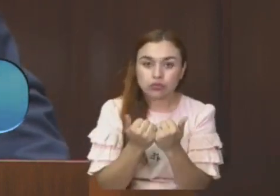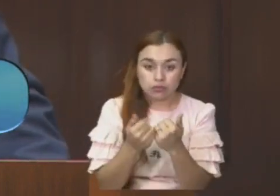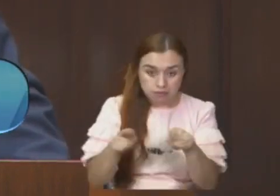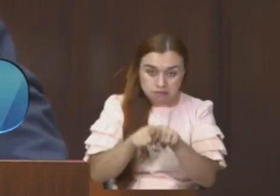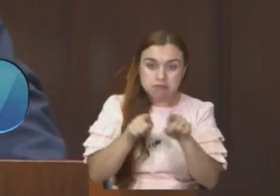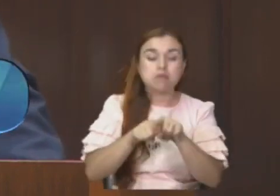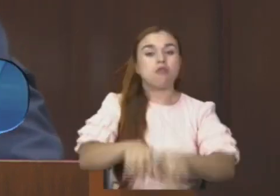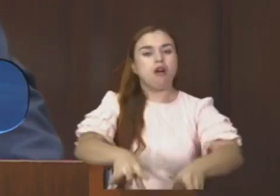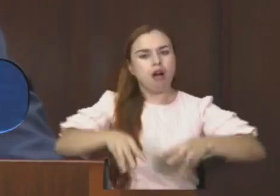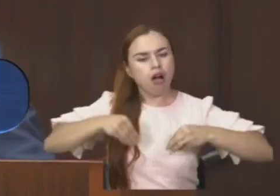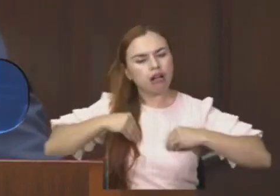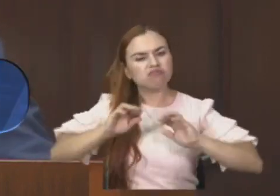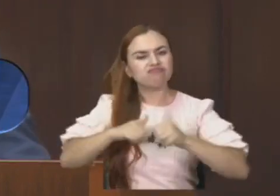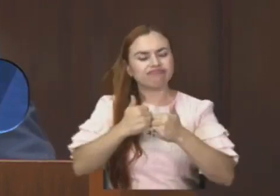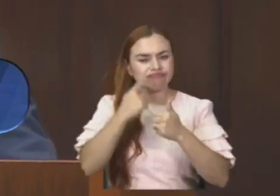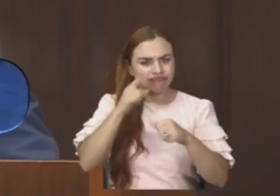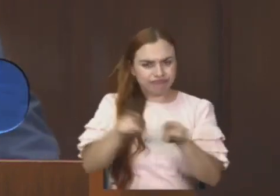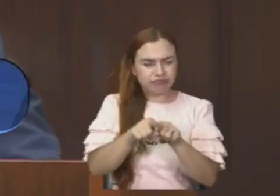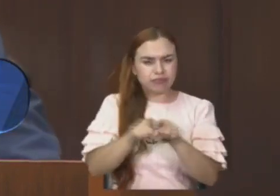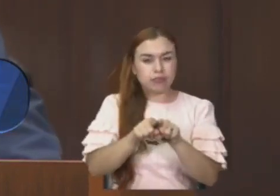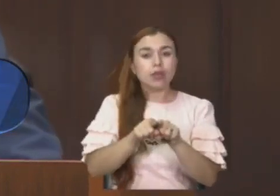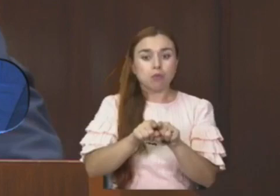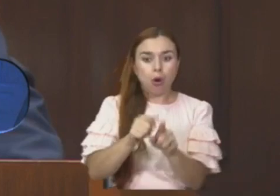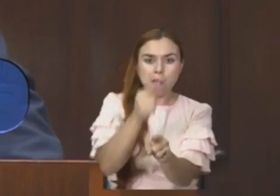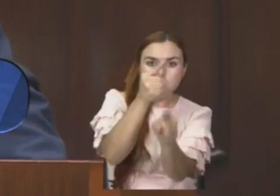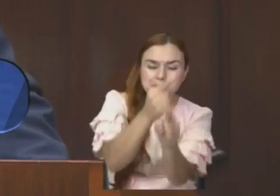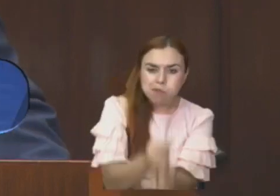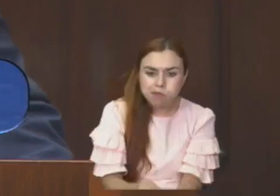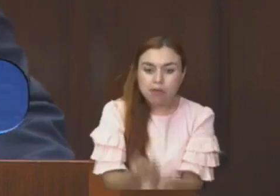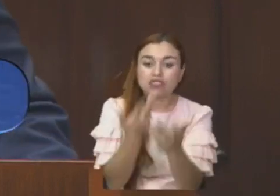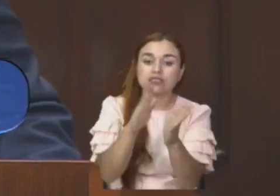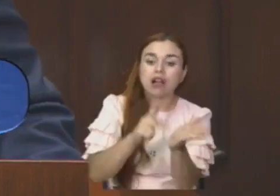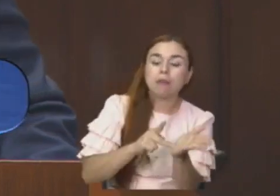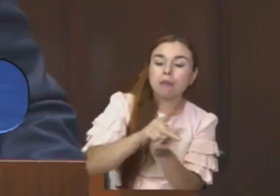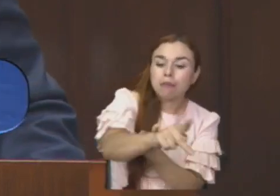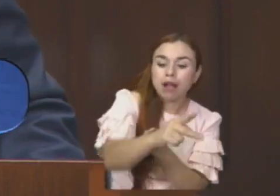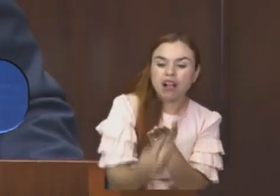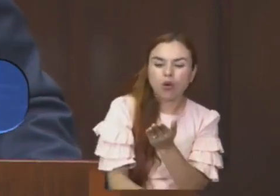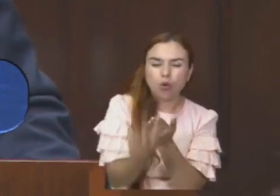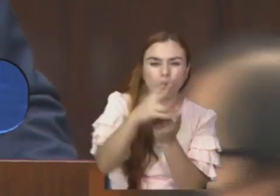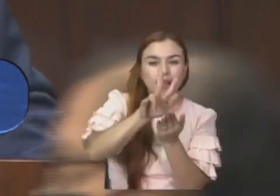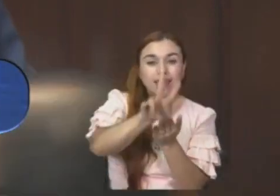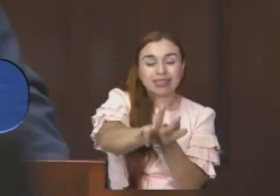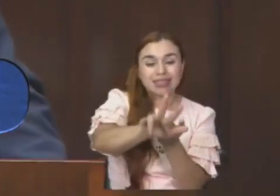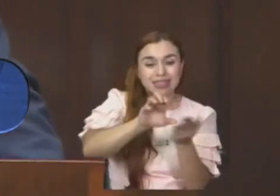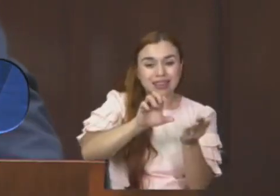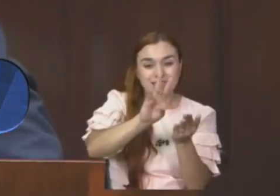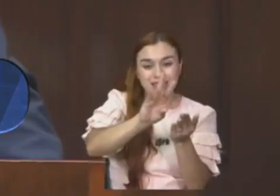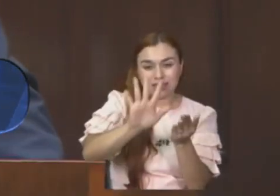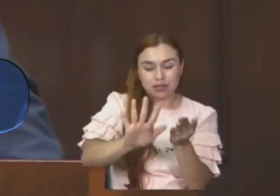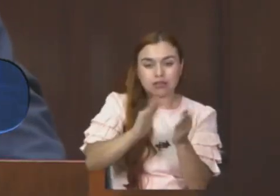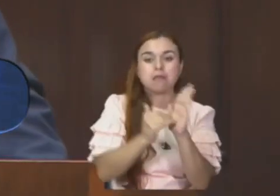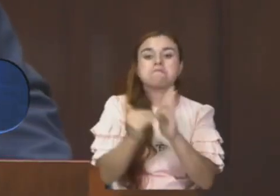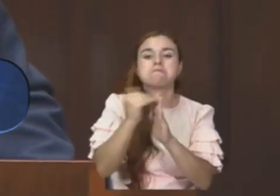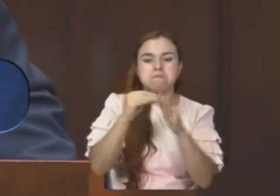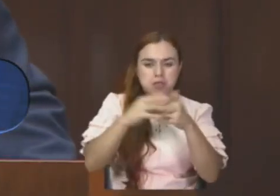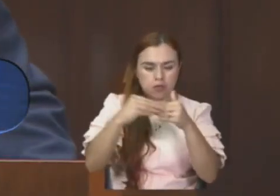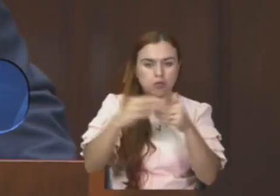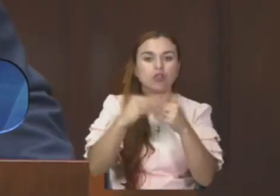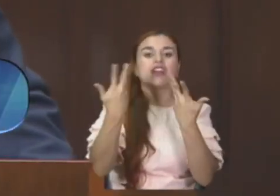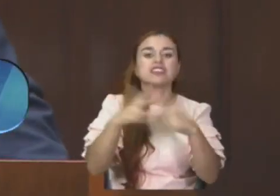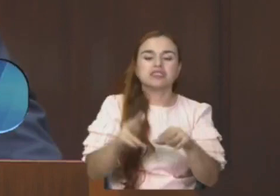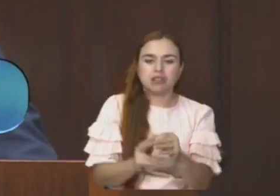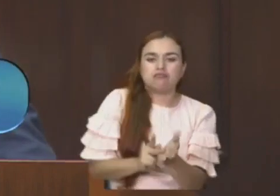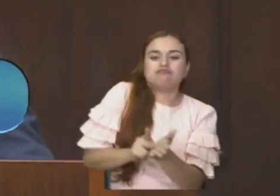aceptaban como válido el pago mínimo de 375 millones de balboas. A partir de